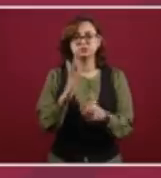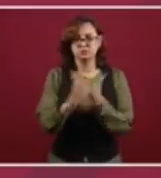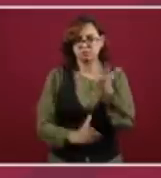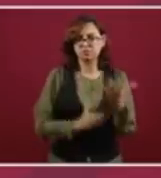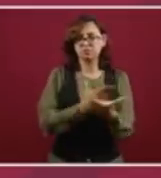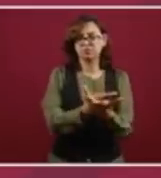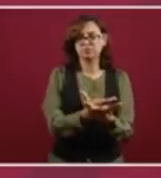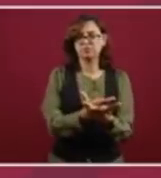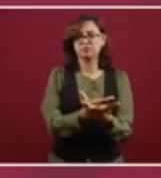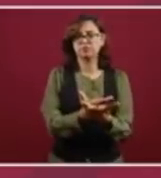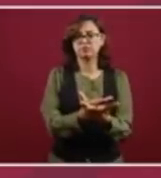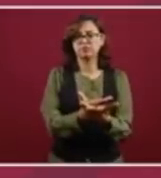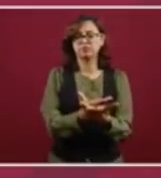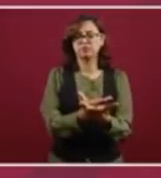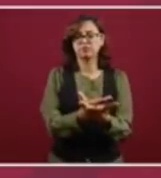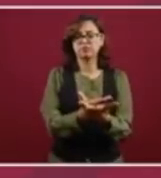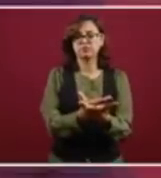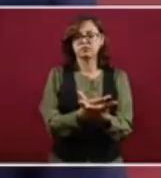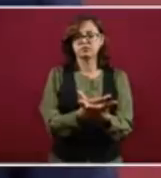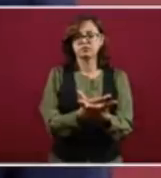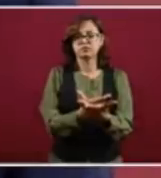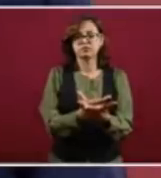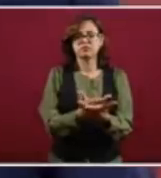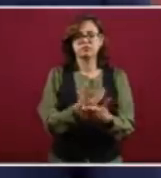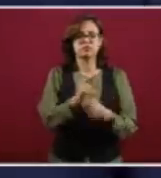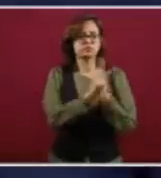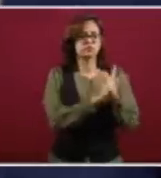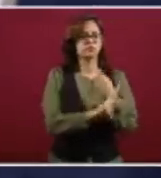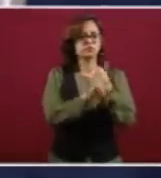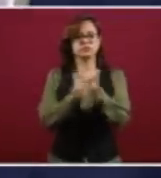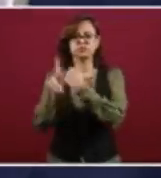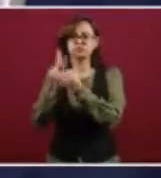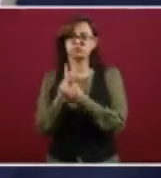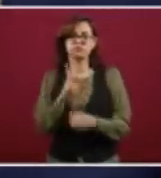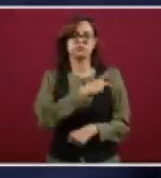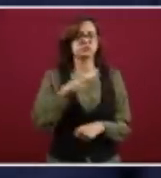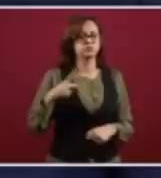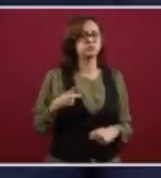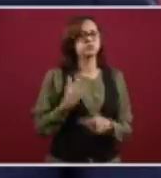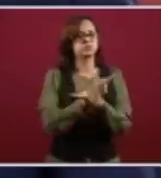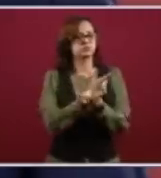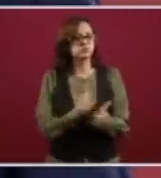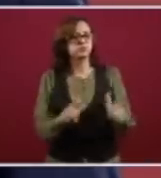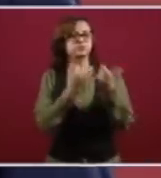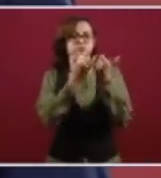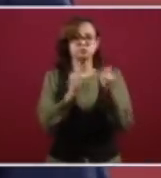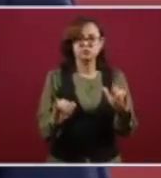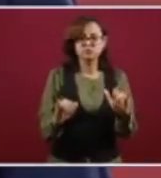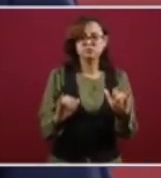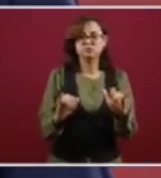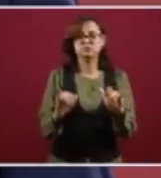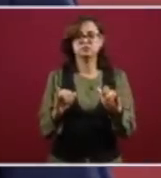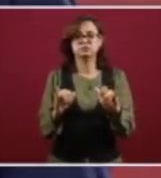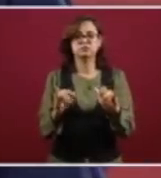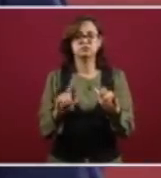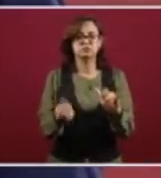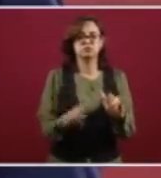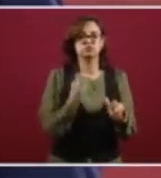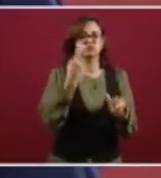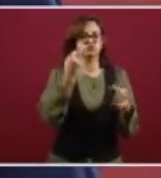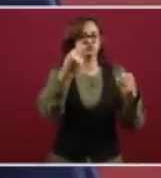planteamos el que los pueblos tienen que ser libres, independientes, que no deben de haber hegemonías